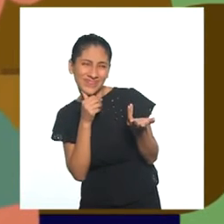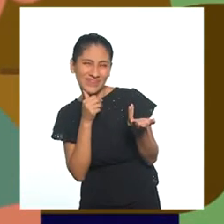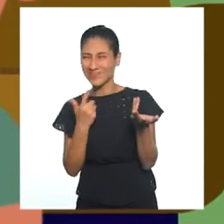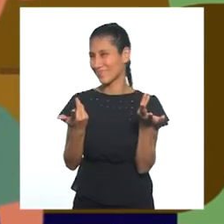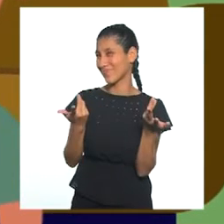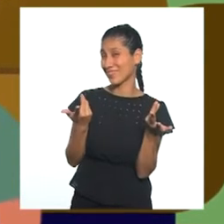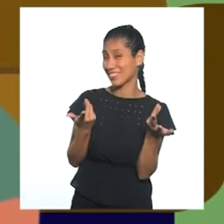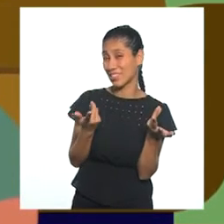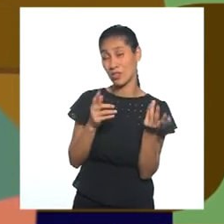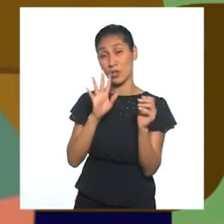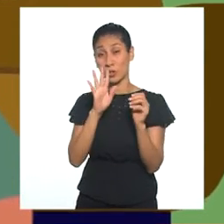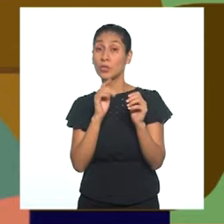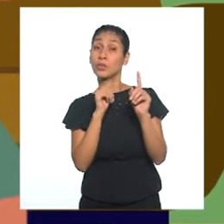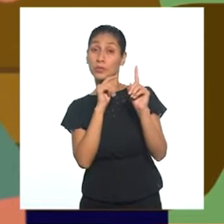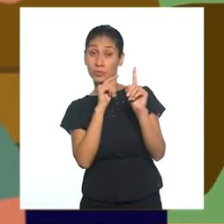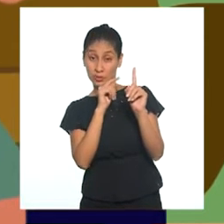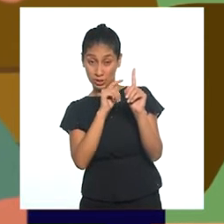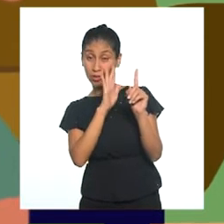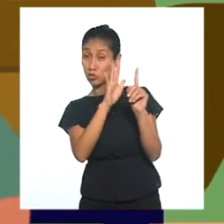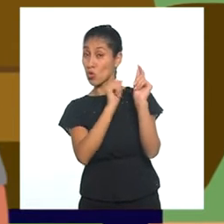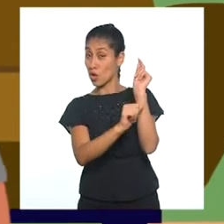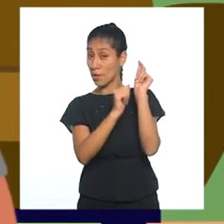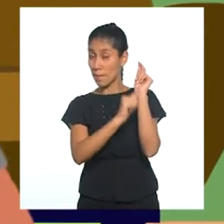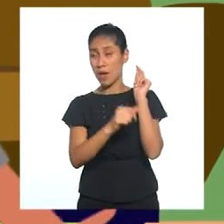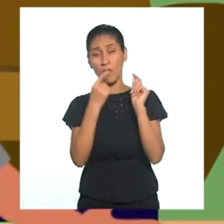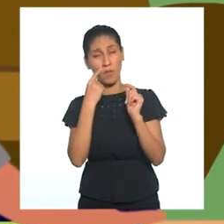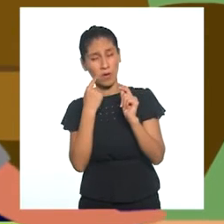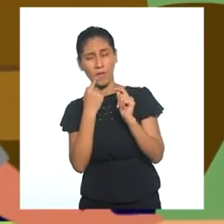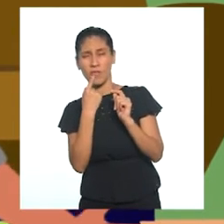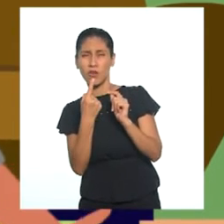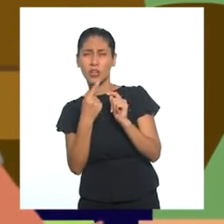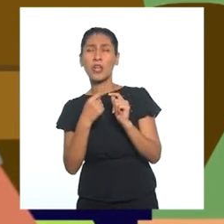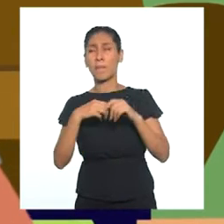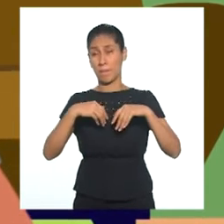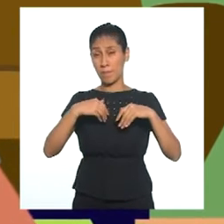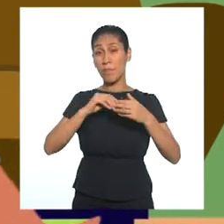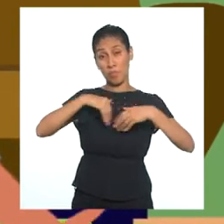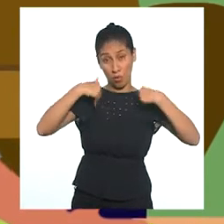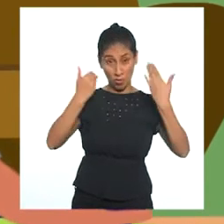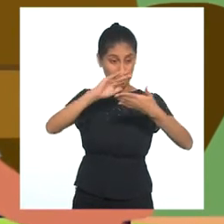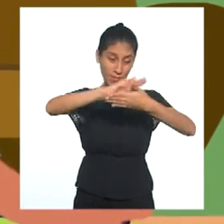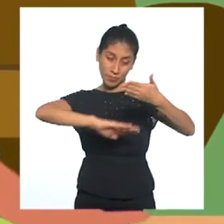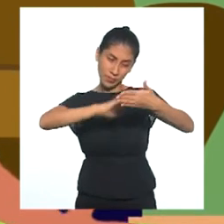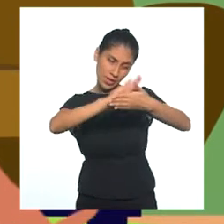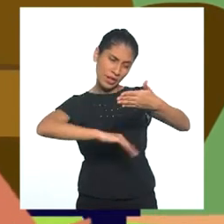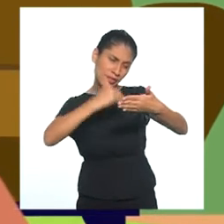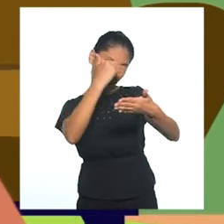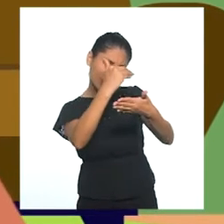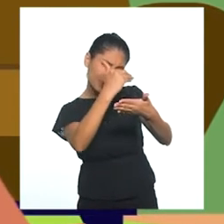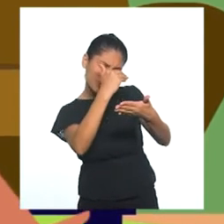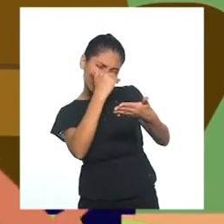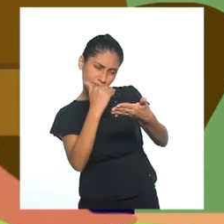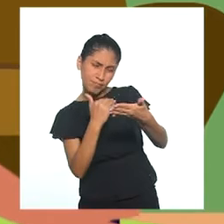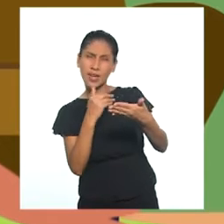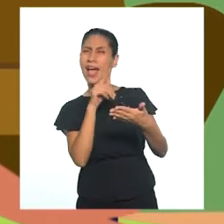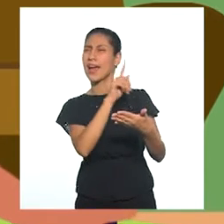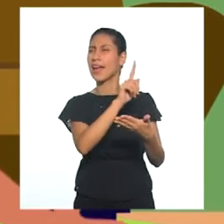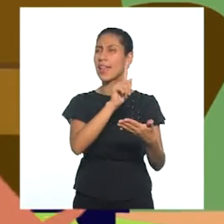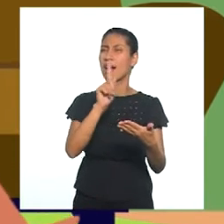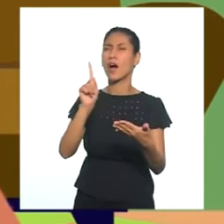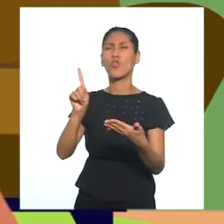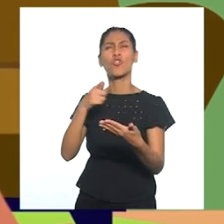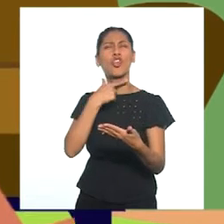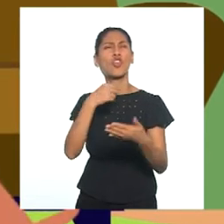Bueno, un hermano dijo que podrían hacer una lista de las actividades favoritas.